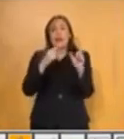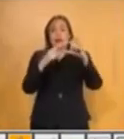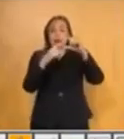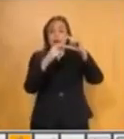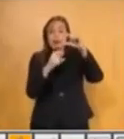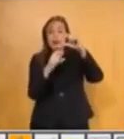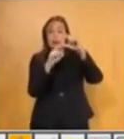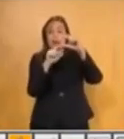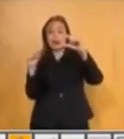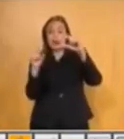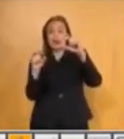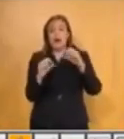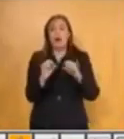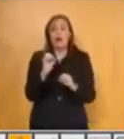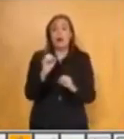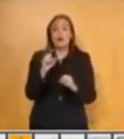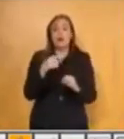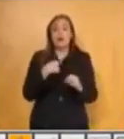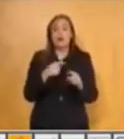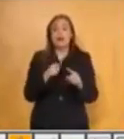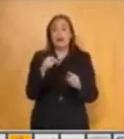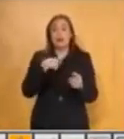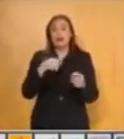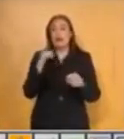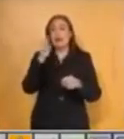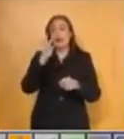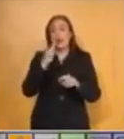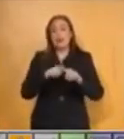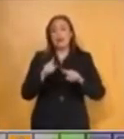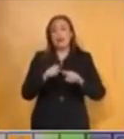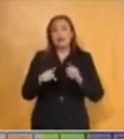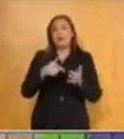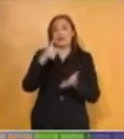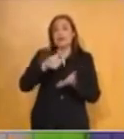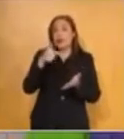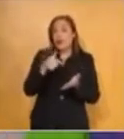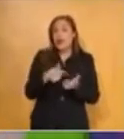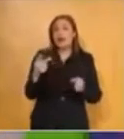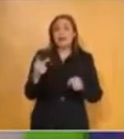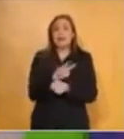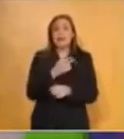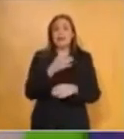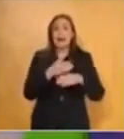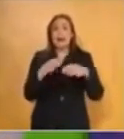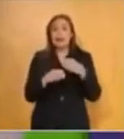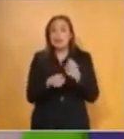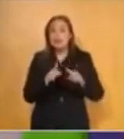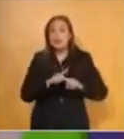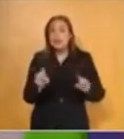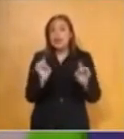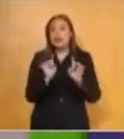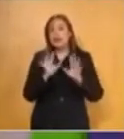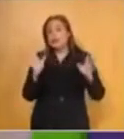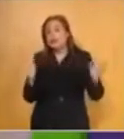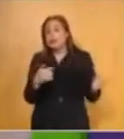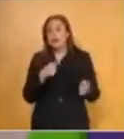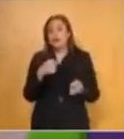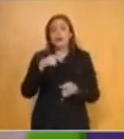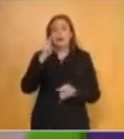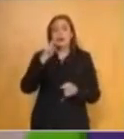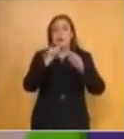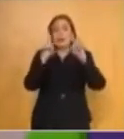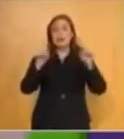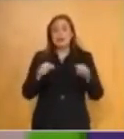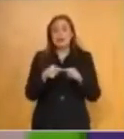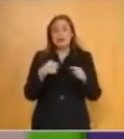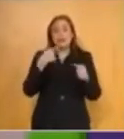drawing or the scenery. Vamos a encontrar los escenarios, las escenas de una tira cómica dentro de los